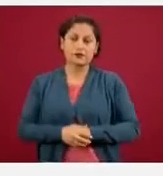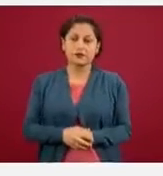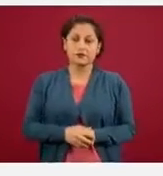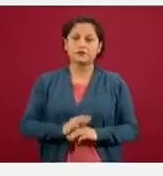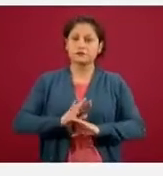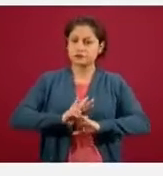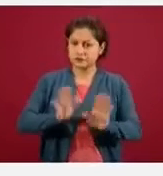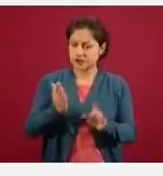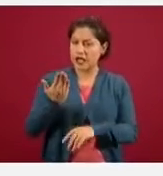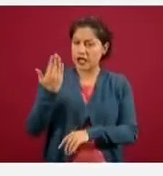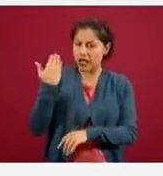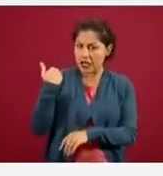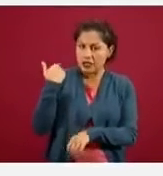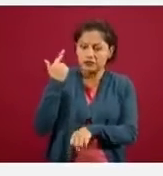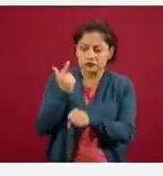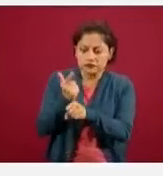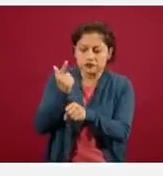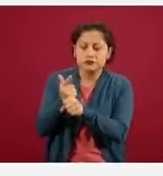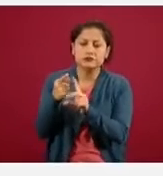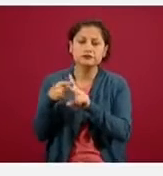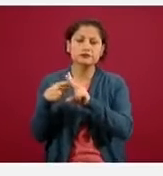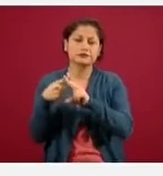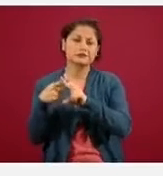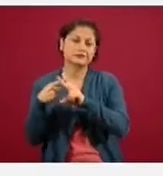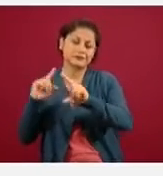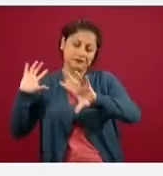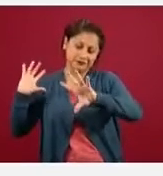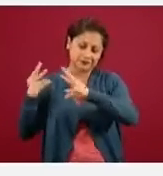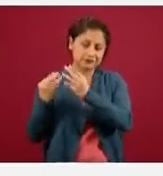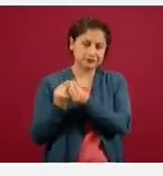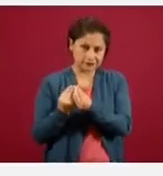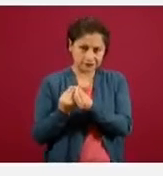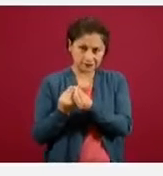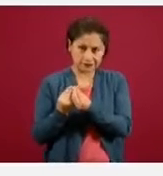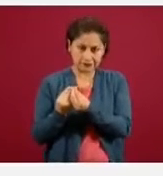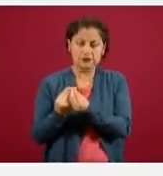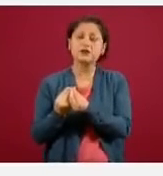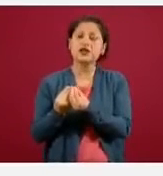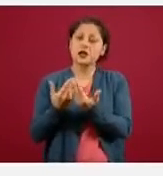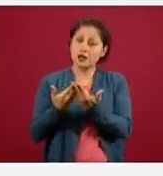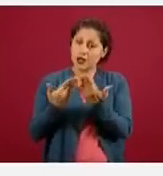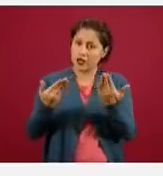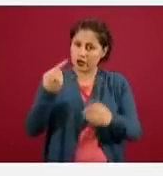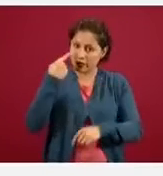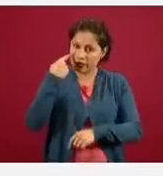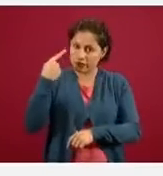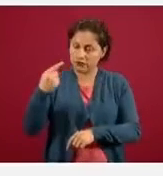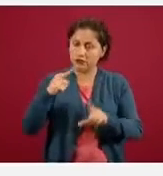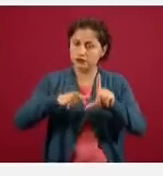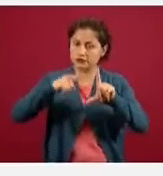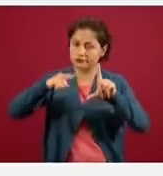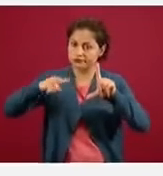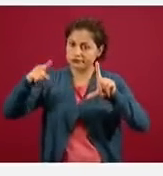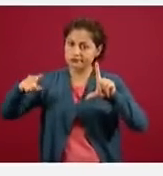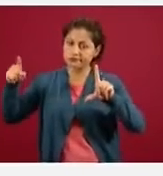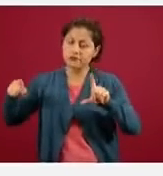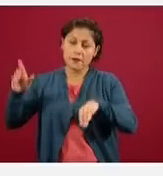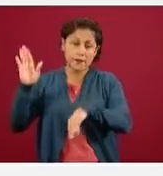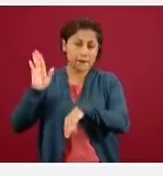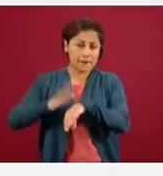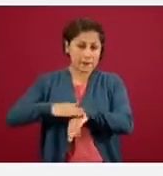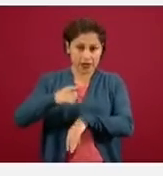notando esta tendencia en los gráficos de los últimos días y continúa de hecho acentuándose. Vean